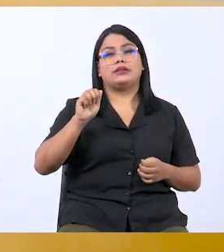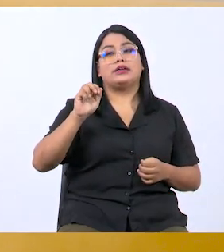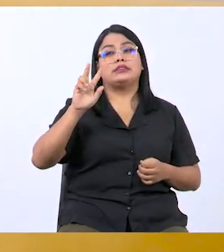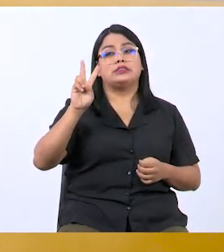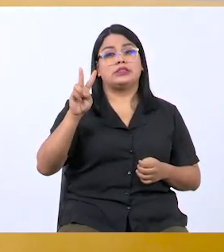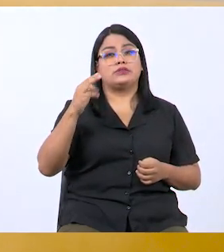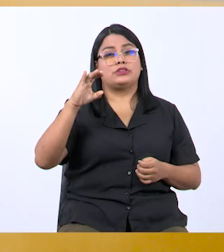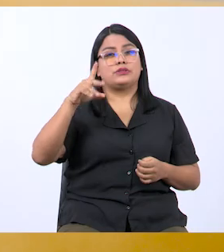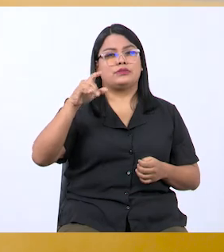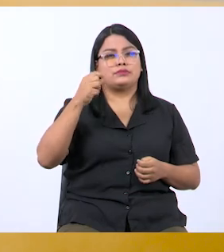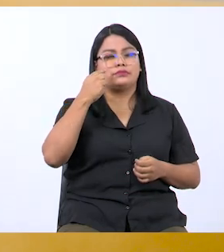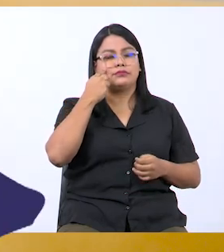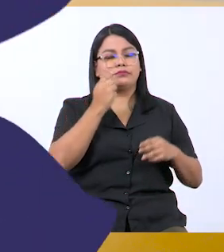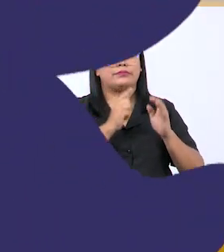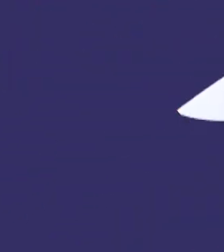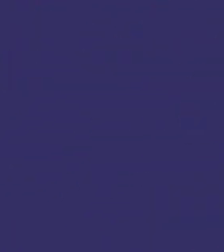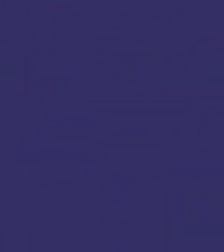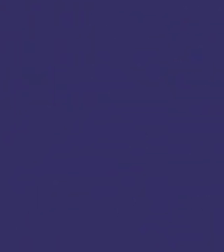la siguiente.